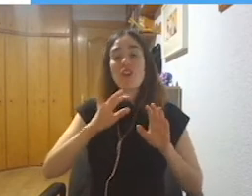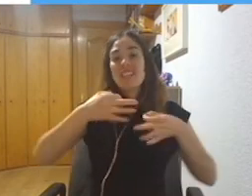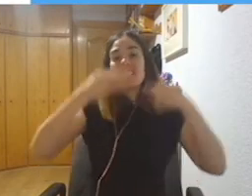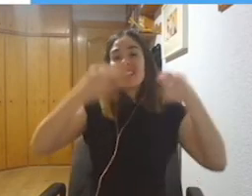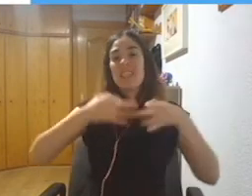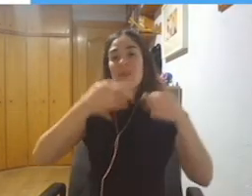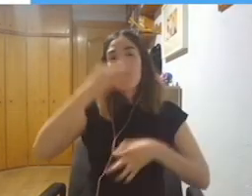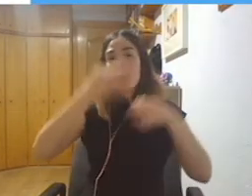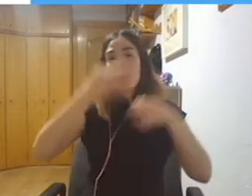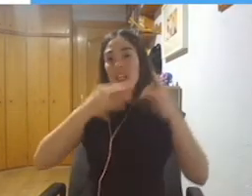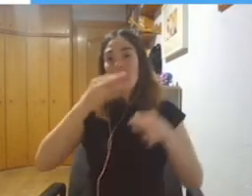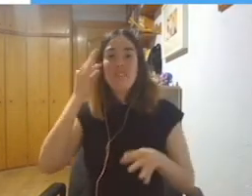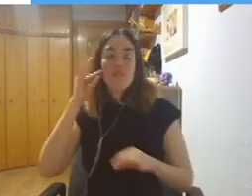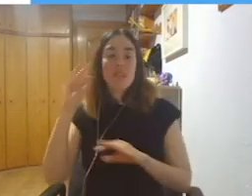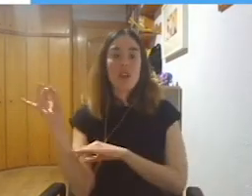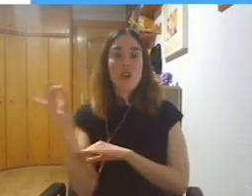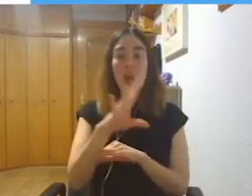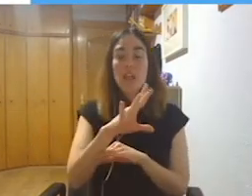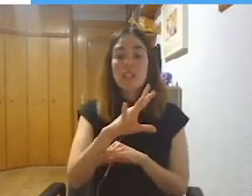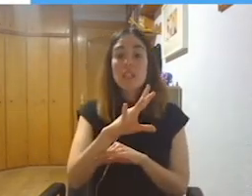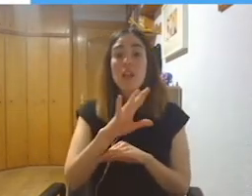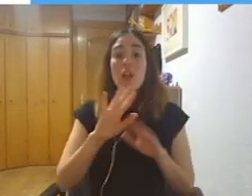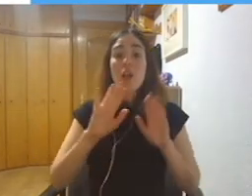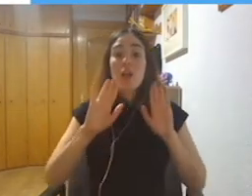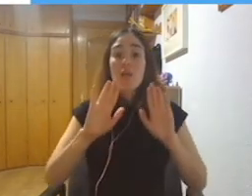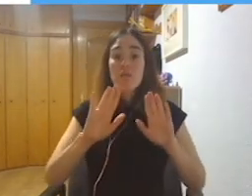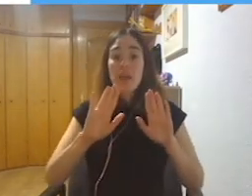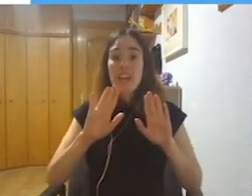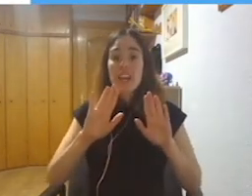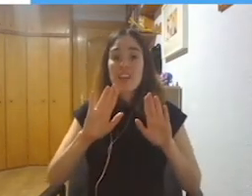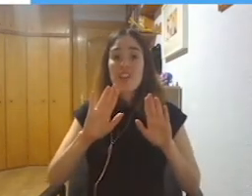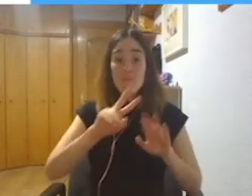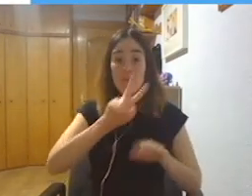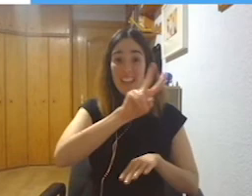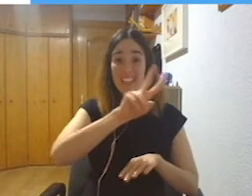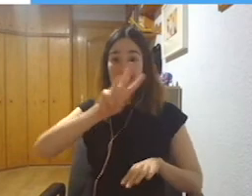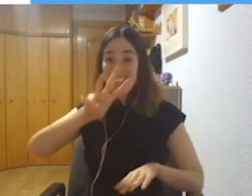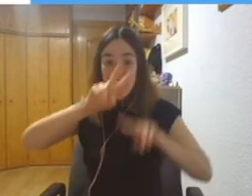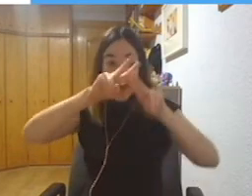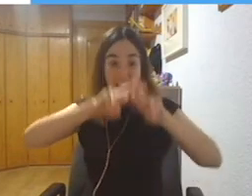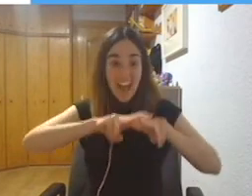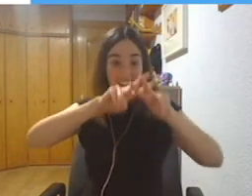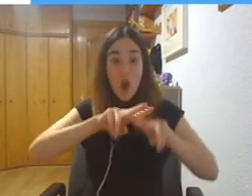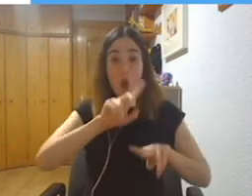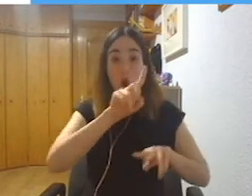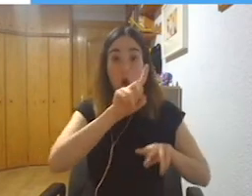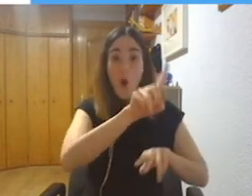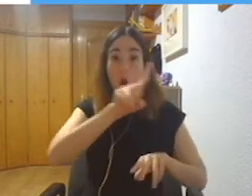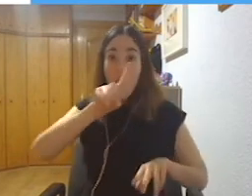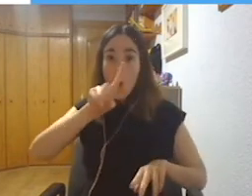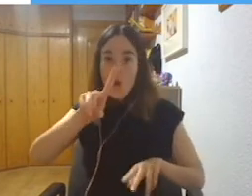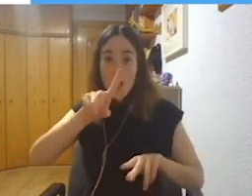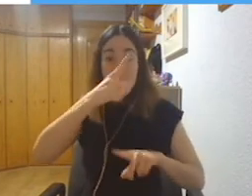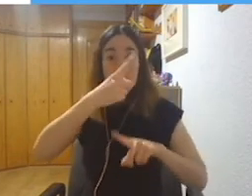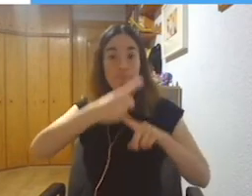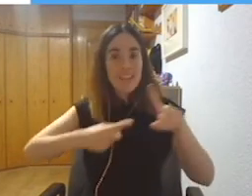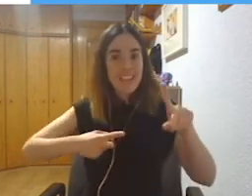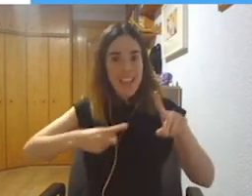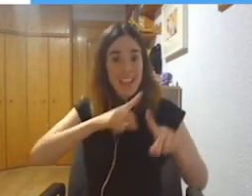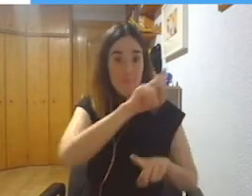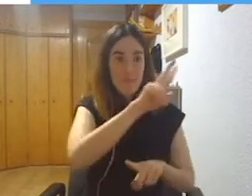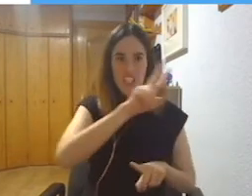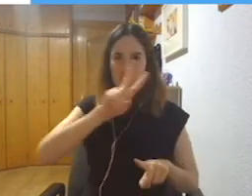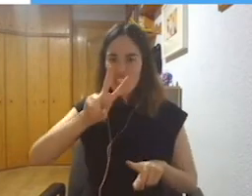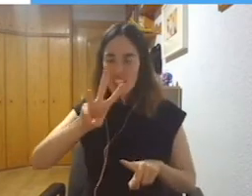femenino, pero de las 23 analizadas es que 11, casi la mitad, de